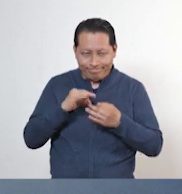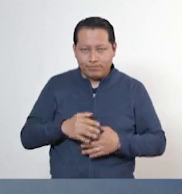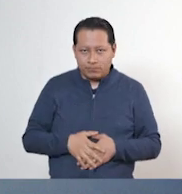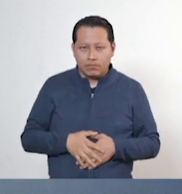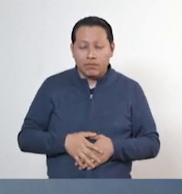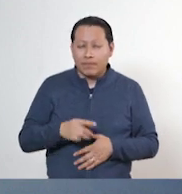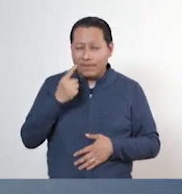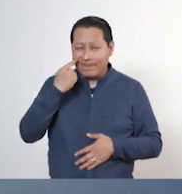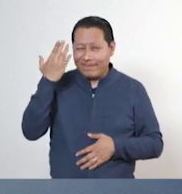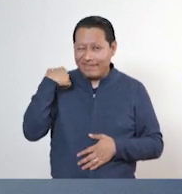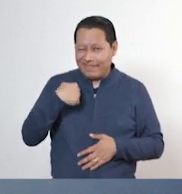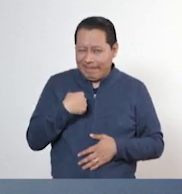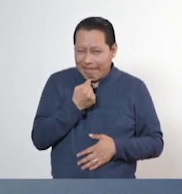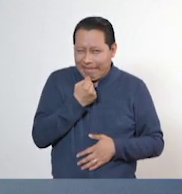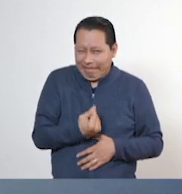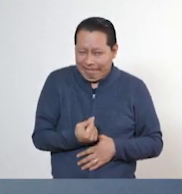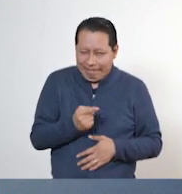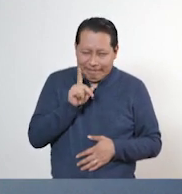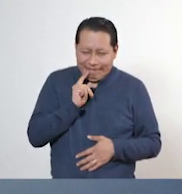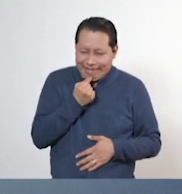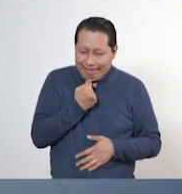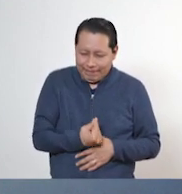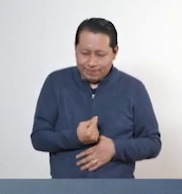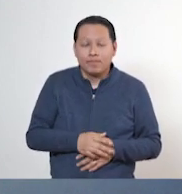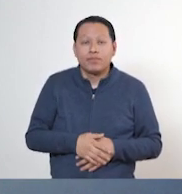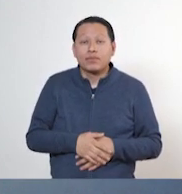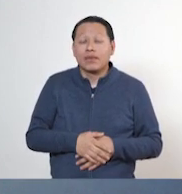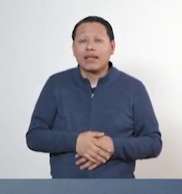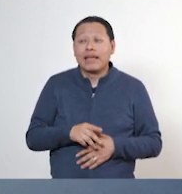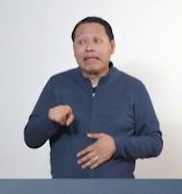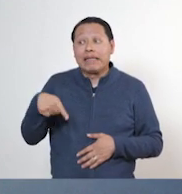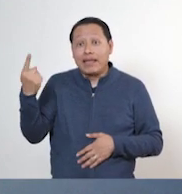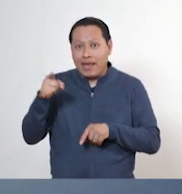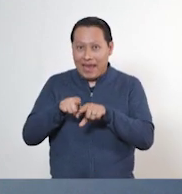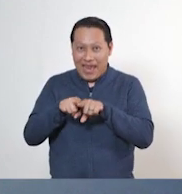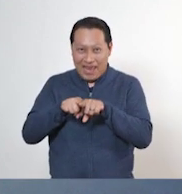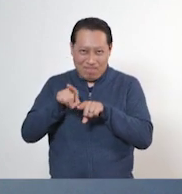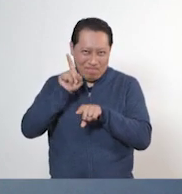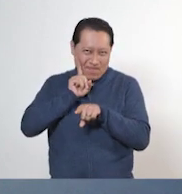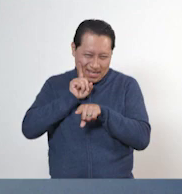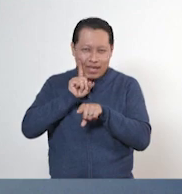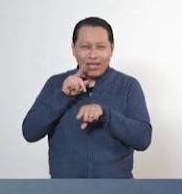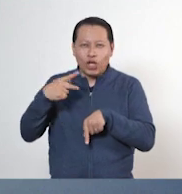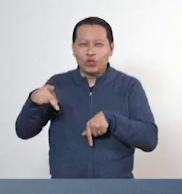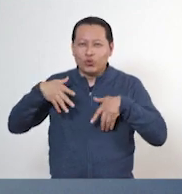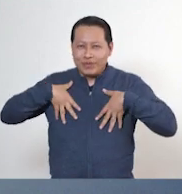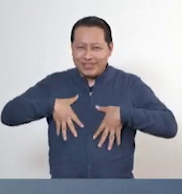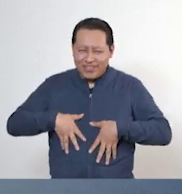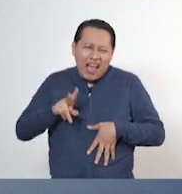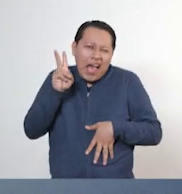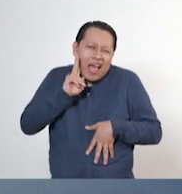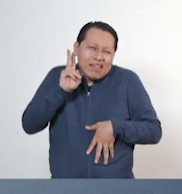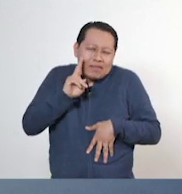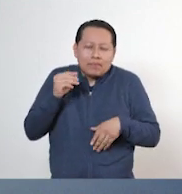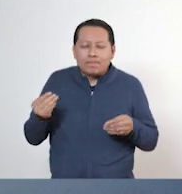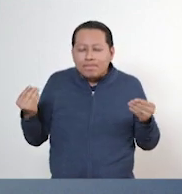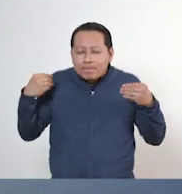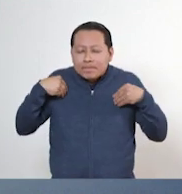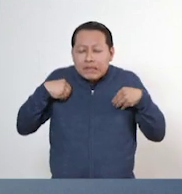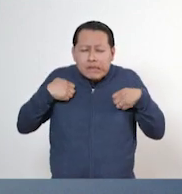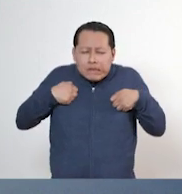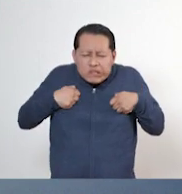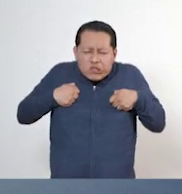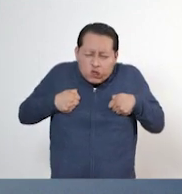una vez de niña, me puse el vestido de mi hermana porque me lo quería probar y se rompió.